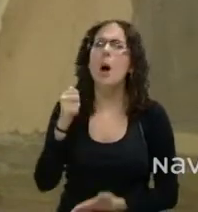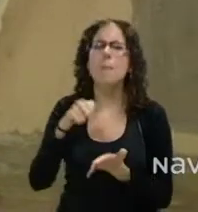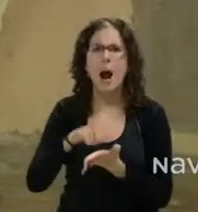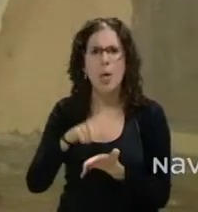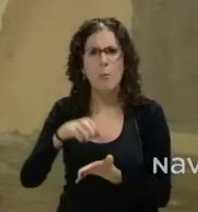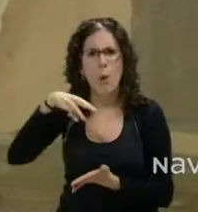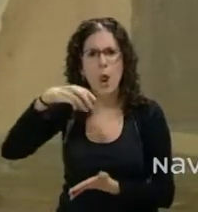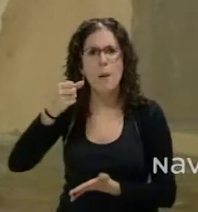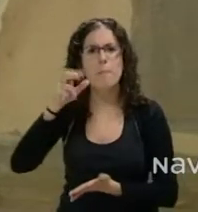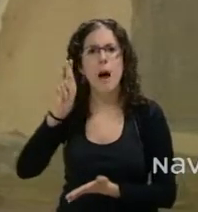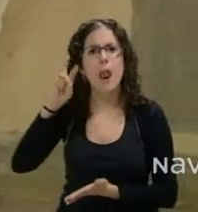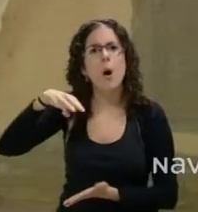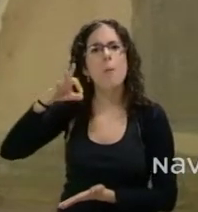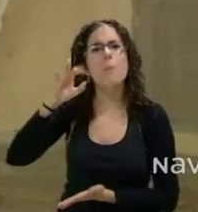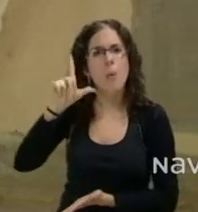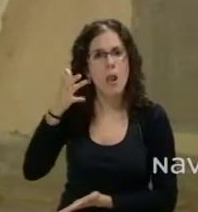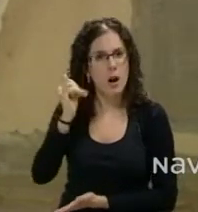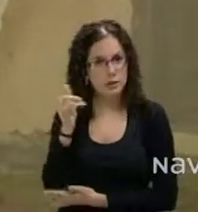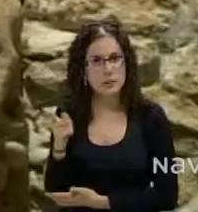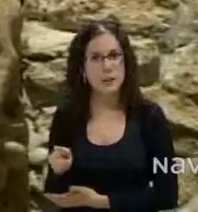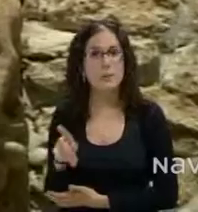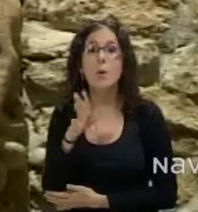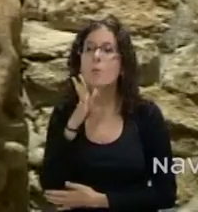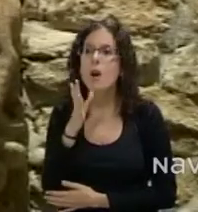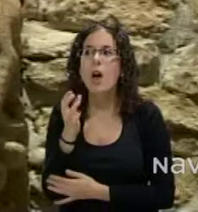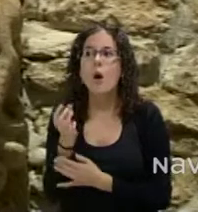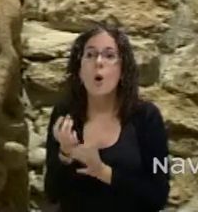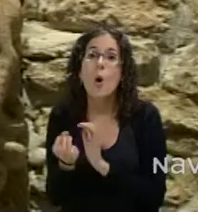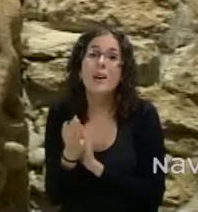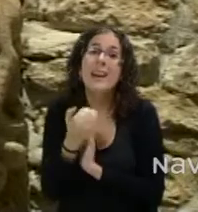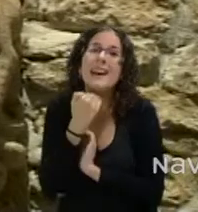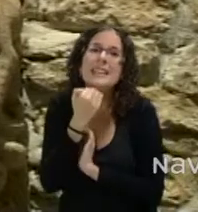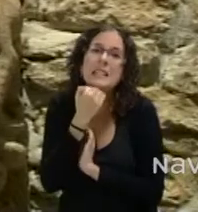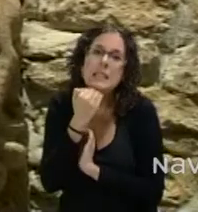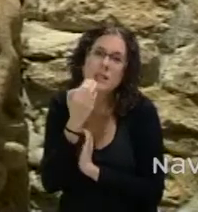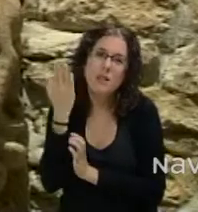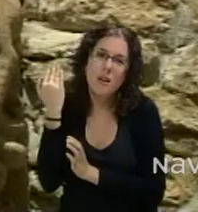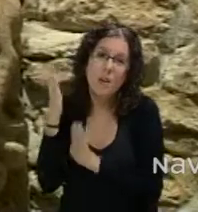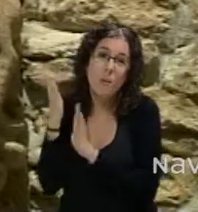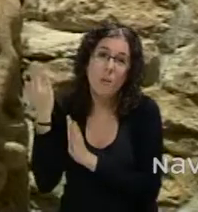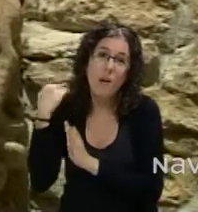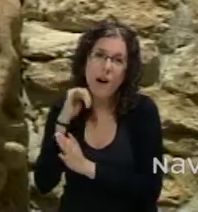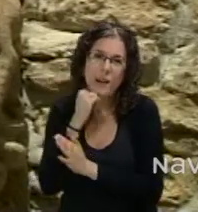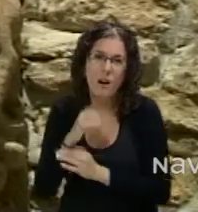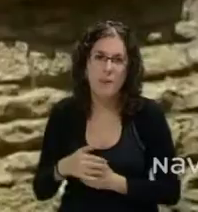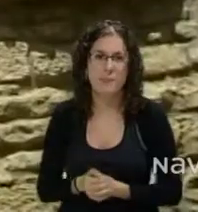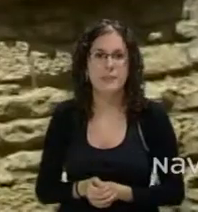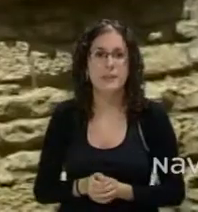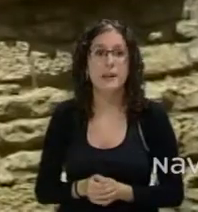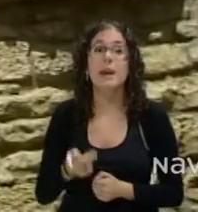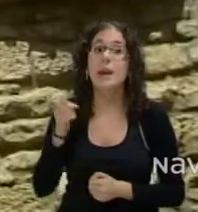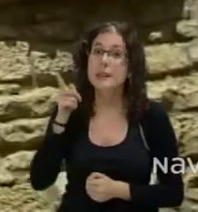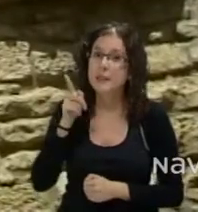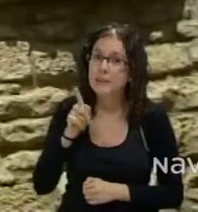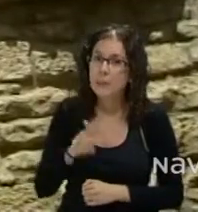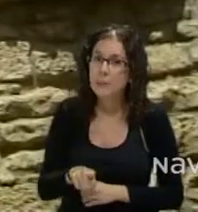algunas esculturas, podríamos decir, casi de origen griego. También tenemos un escudo que es de origen bastardo,